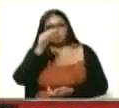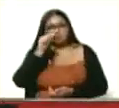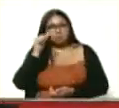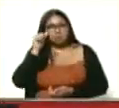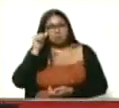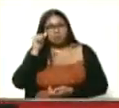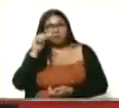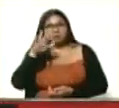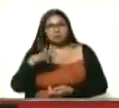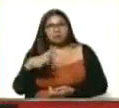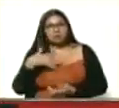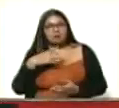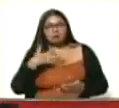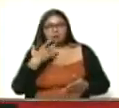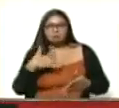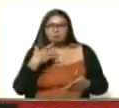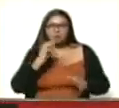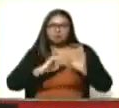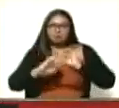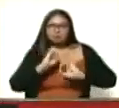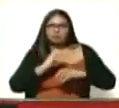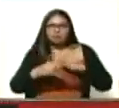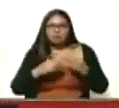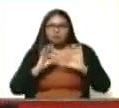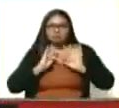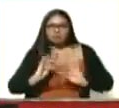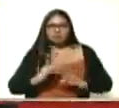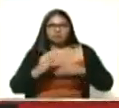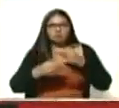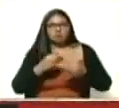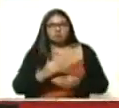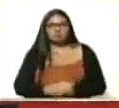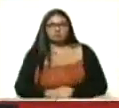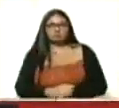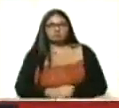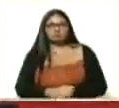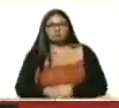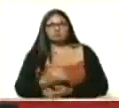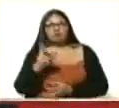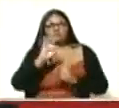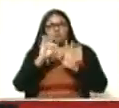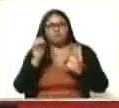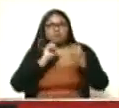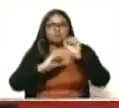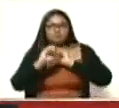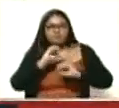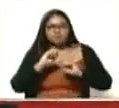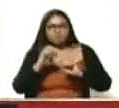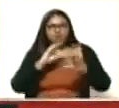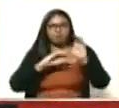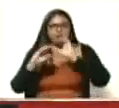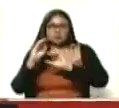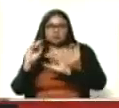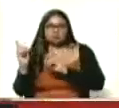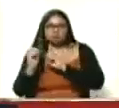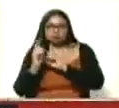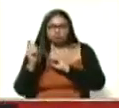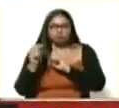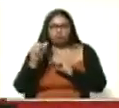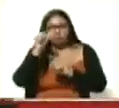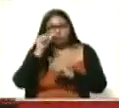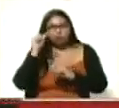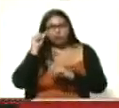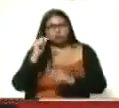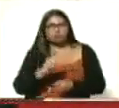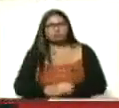su estado de ánimo, su estado físico? Sí, ¿se tiene, o sea, conocimiento? Hay forma a través de la defensa, okay, de comunicarse con él.